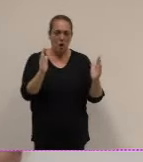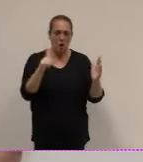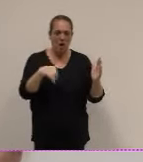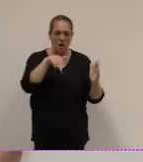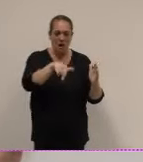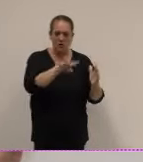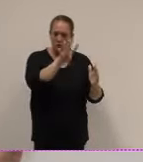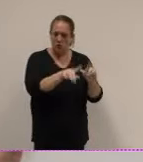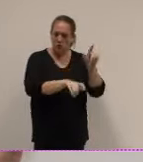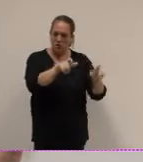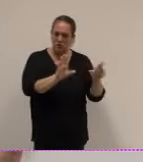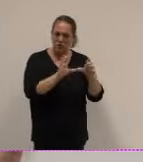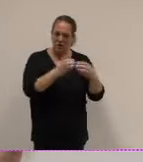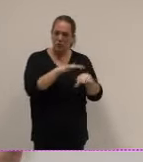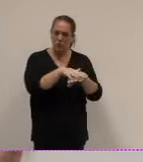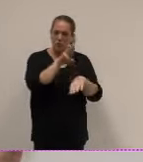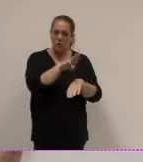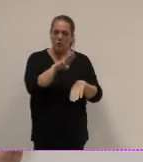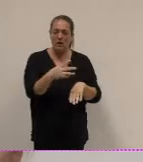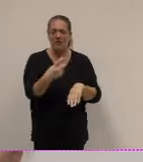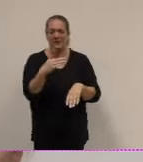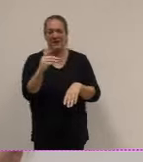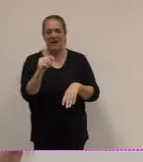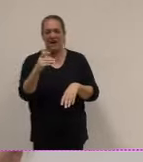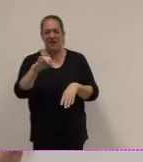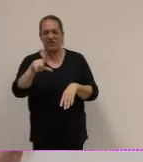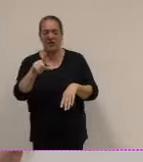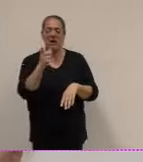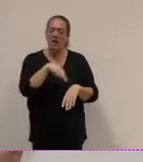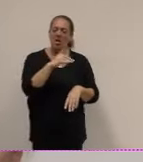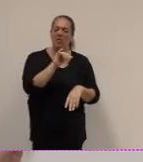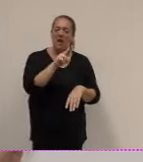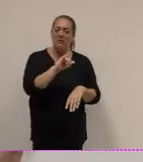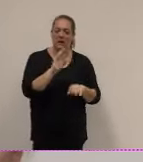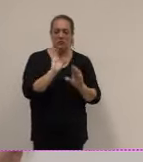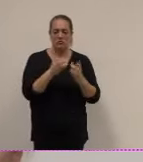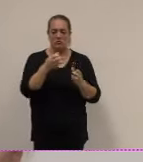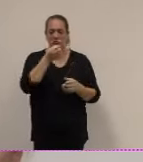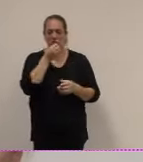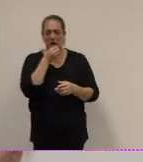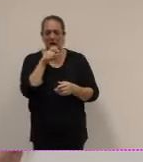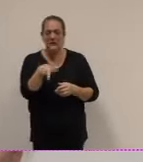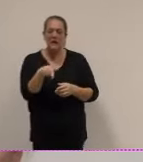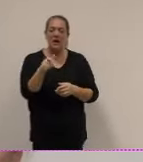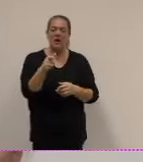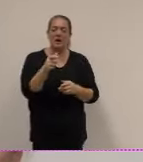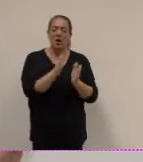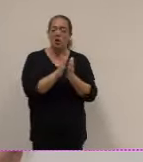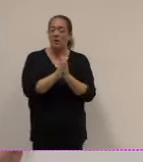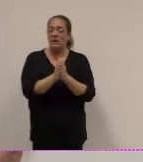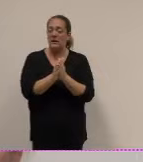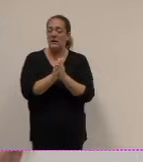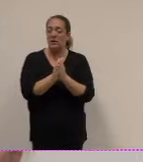4 miembros del equipo del Grupo Popular. Falta Dácil, está David también del Grupo Socialista, no están los compañeros del